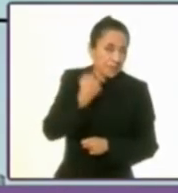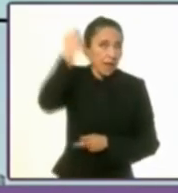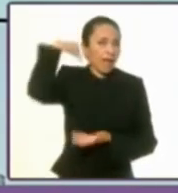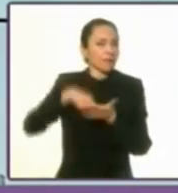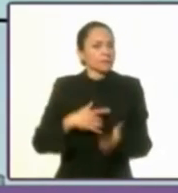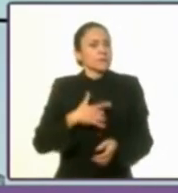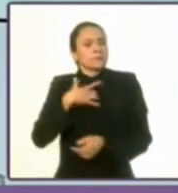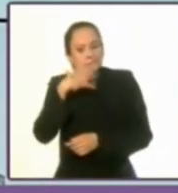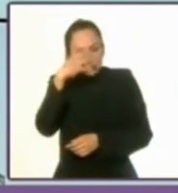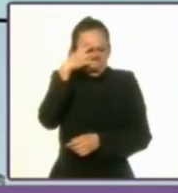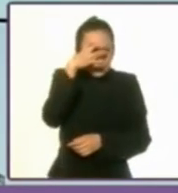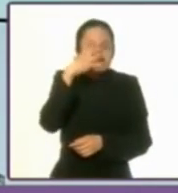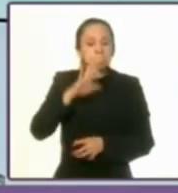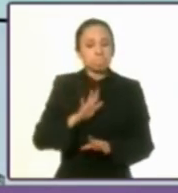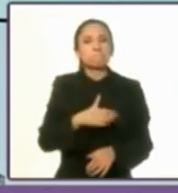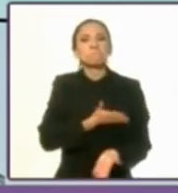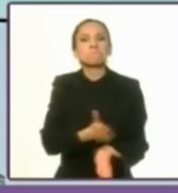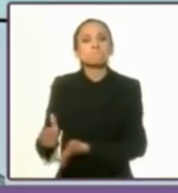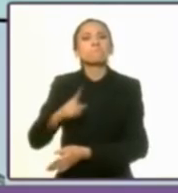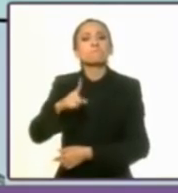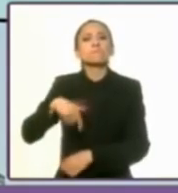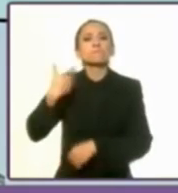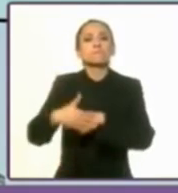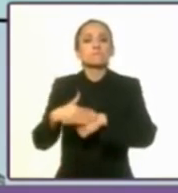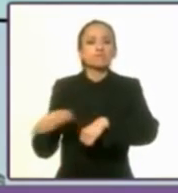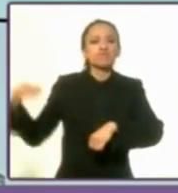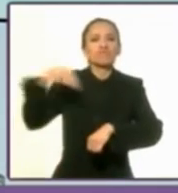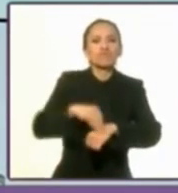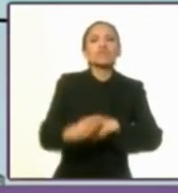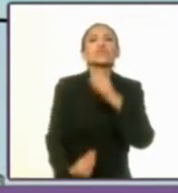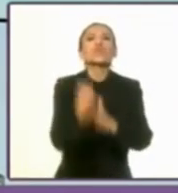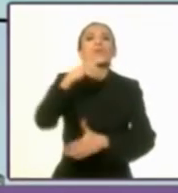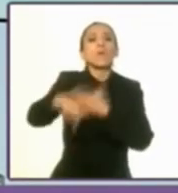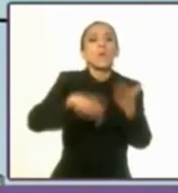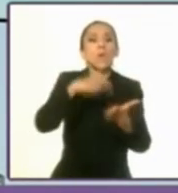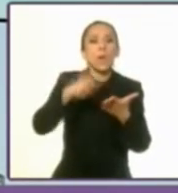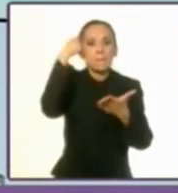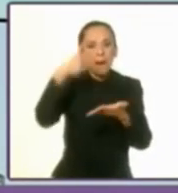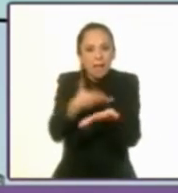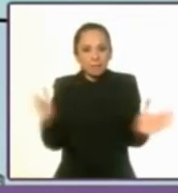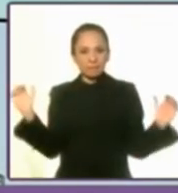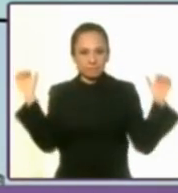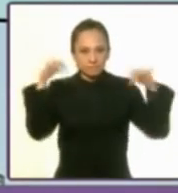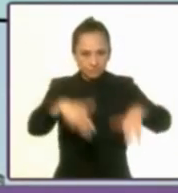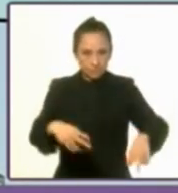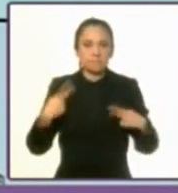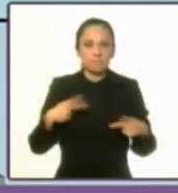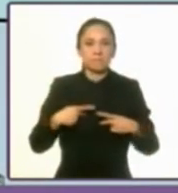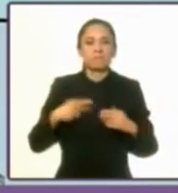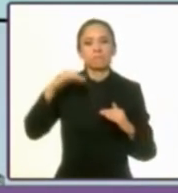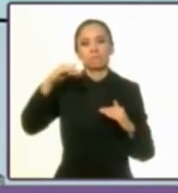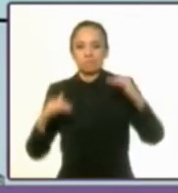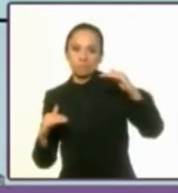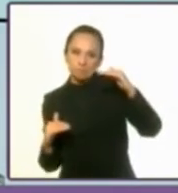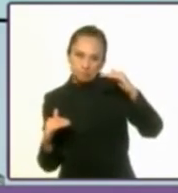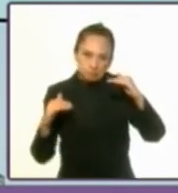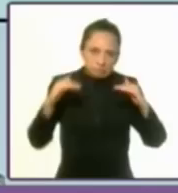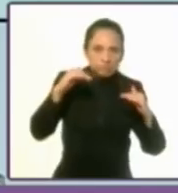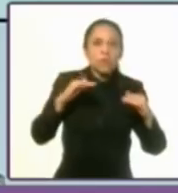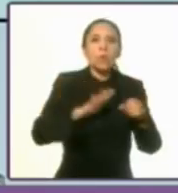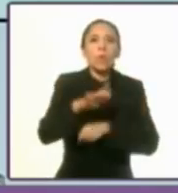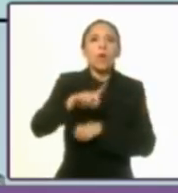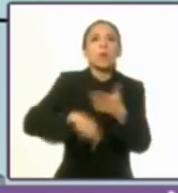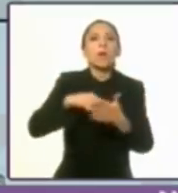a generar nuevos espacios públicos en la ciudad vamos a disminuir las desigualdades creando espacios verdes en las delegaciones